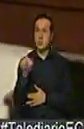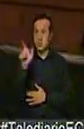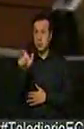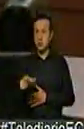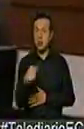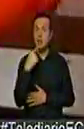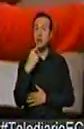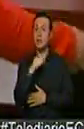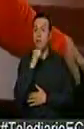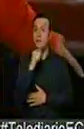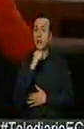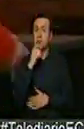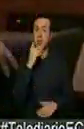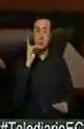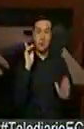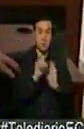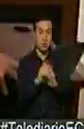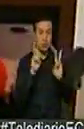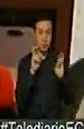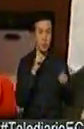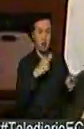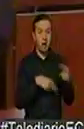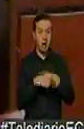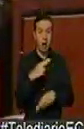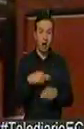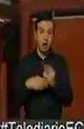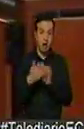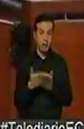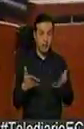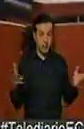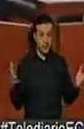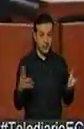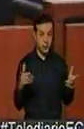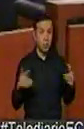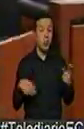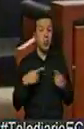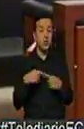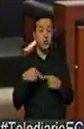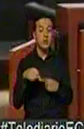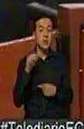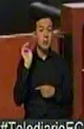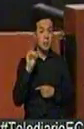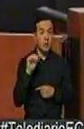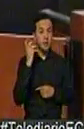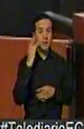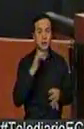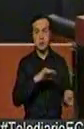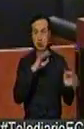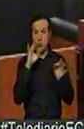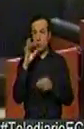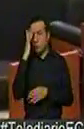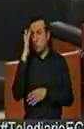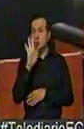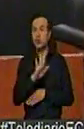pendiente a una formulación de cargos por lavado de activos. La diligencia se efectuaría este martes, pero se difirió por la